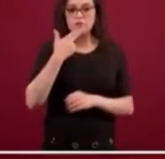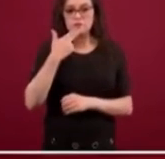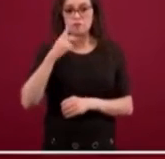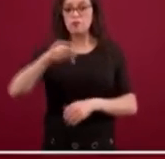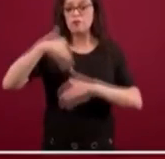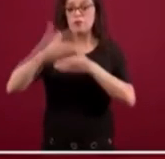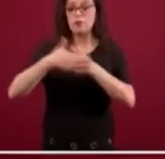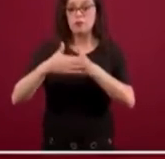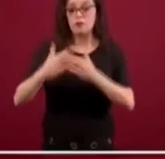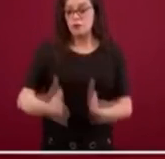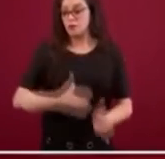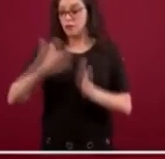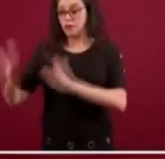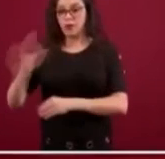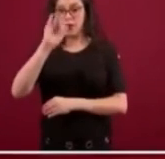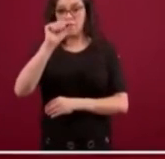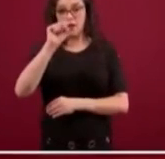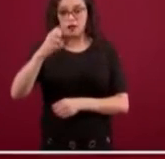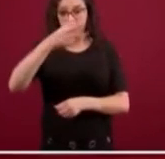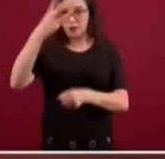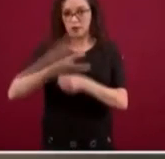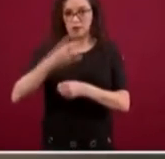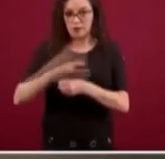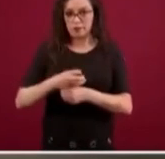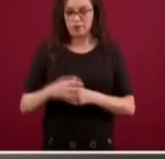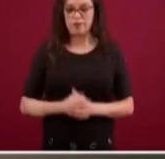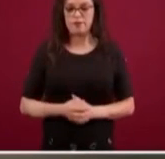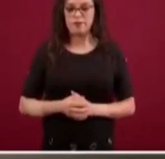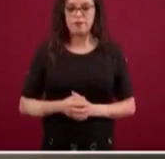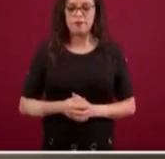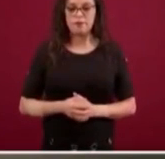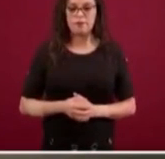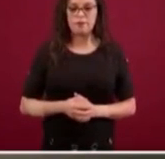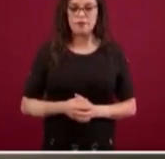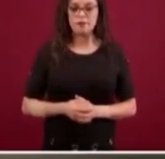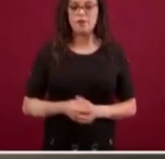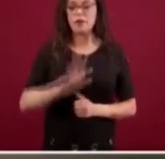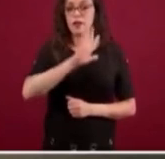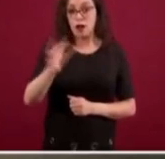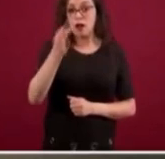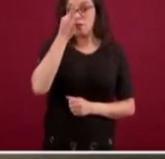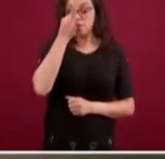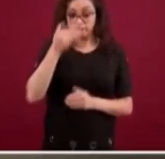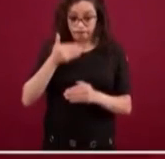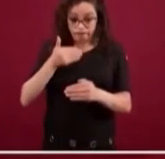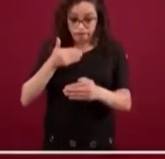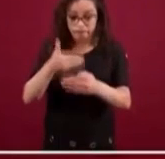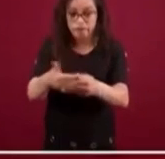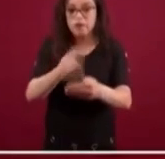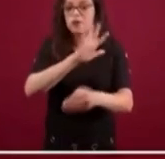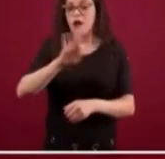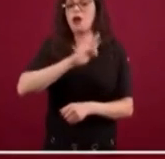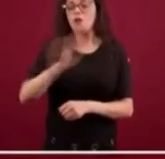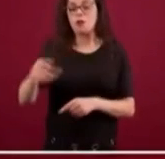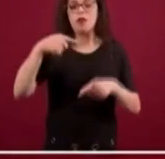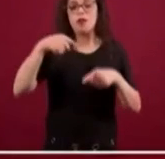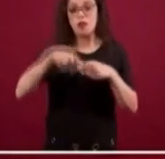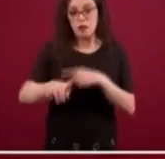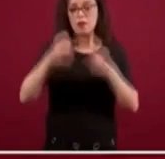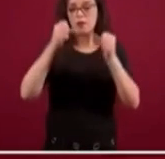denuncias en su contra con el cargo de no luchar contra el desastre. Y la pregunta es, ¿y cuándo le va a tocar a